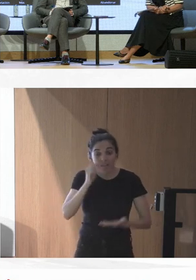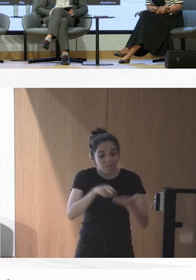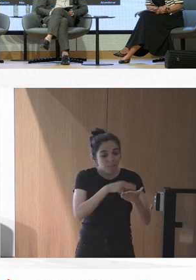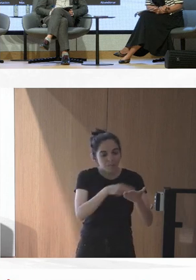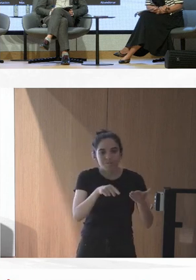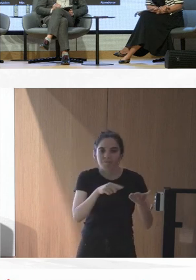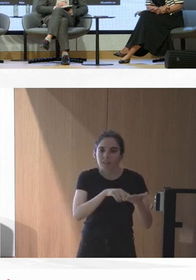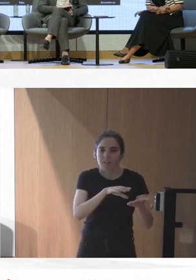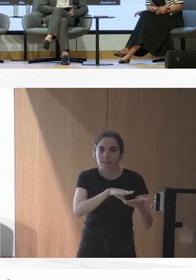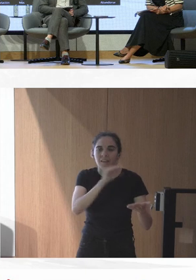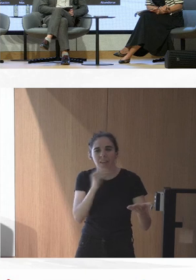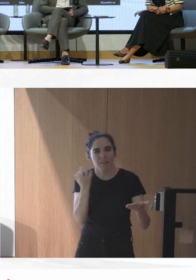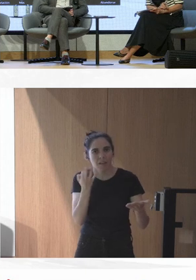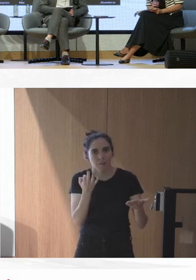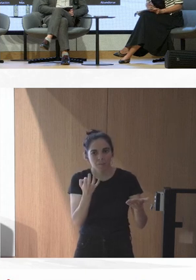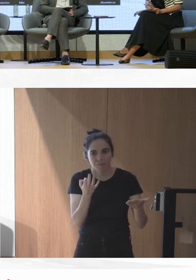interpreta,